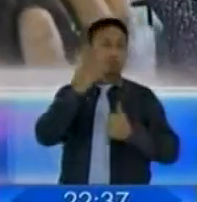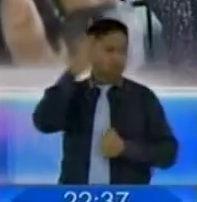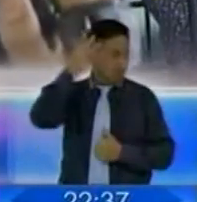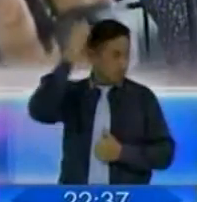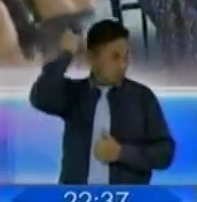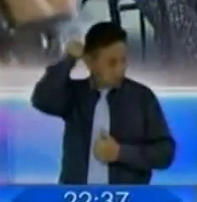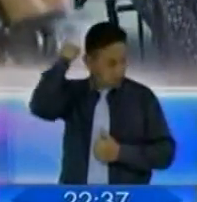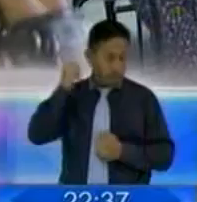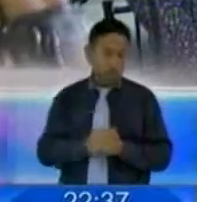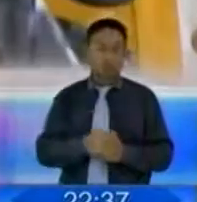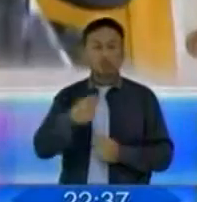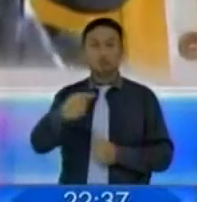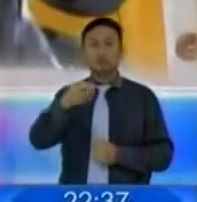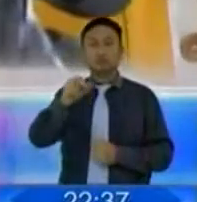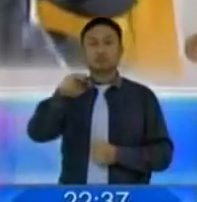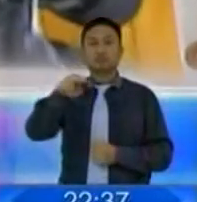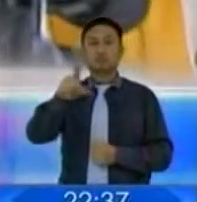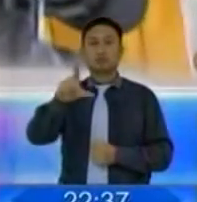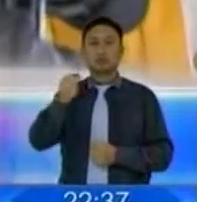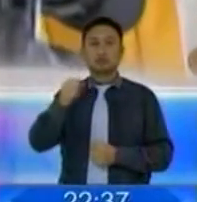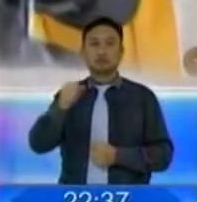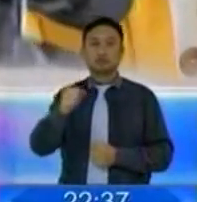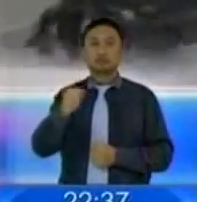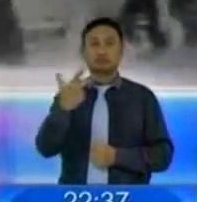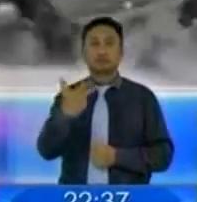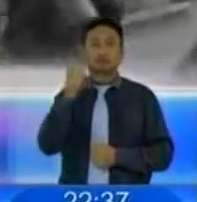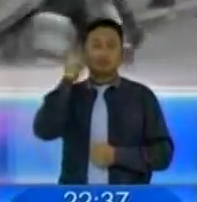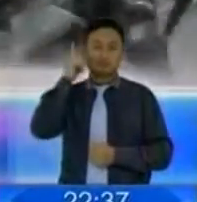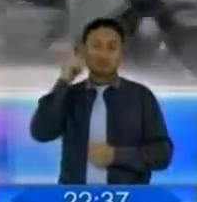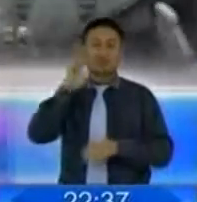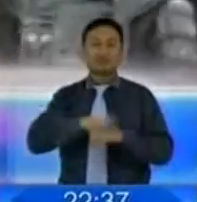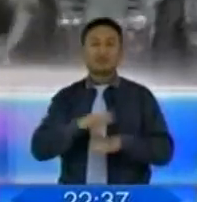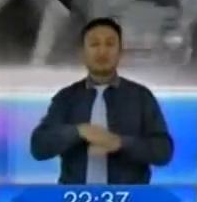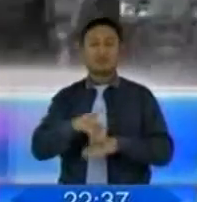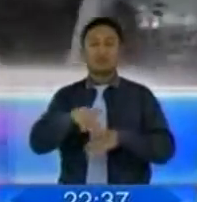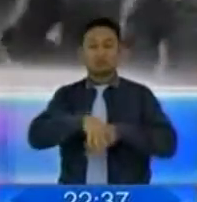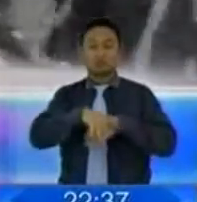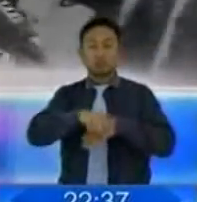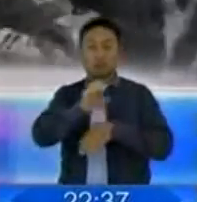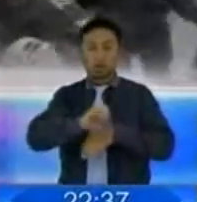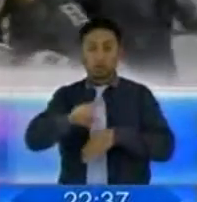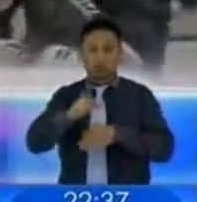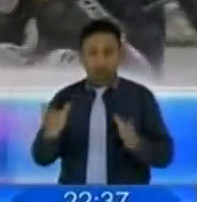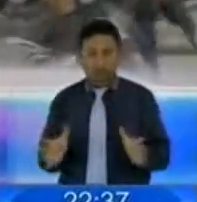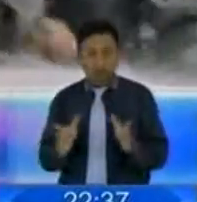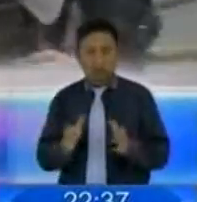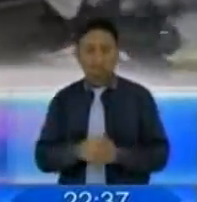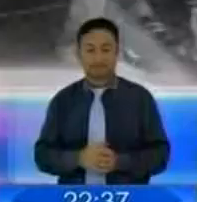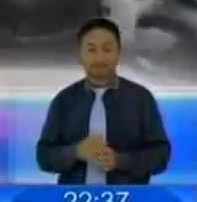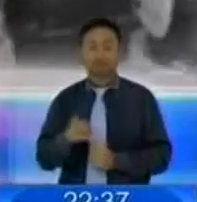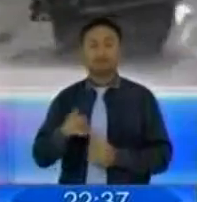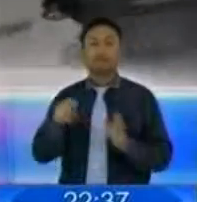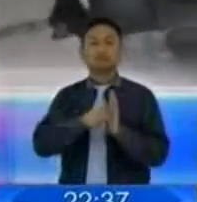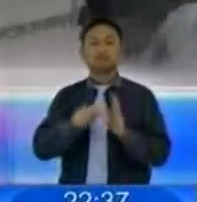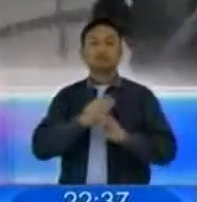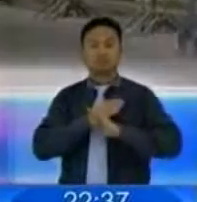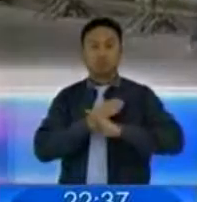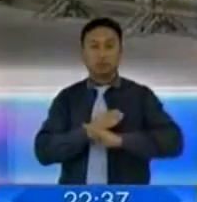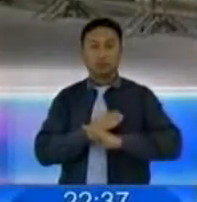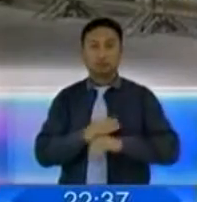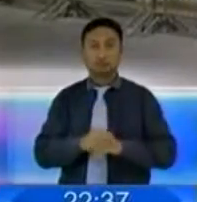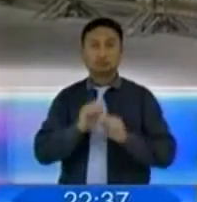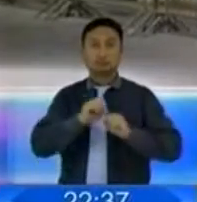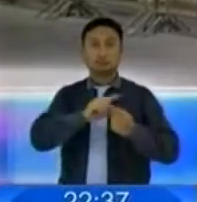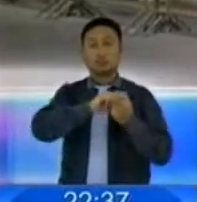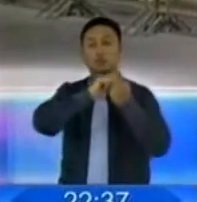activista Cristian González, todos investigados por presunta rebelión durante las protestas de octubre pasado. La defensa de González busca que este sea